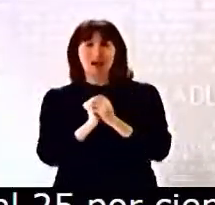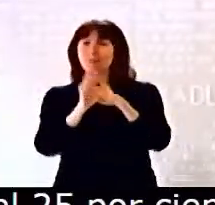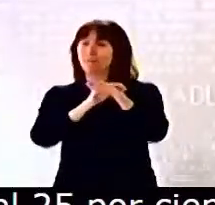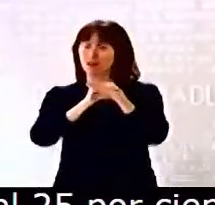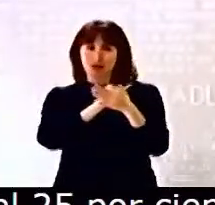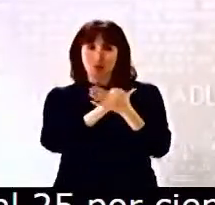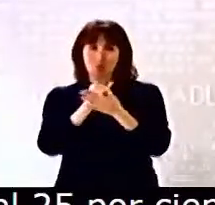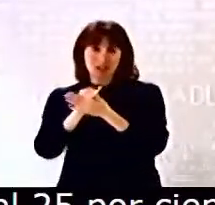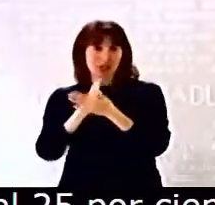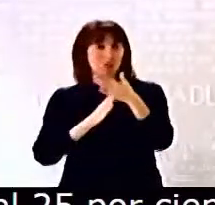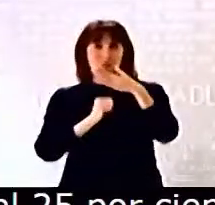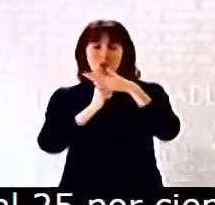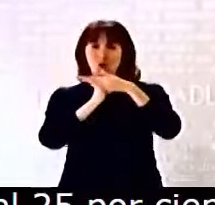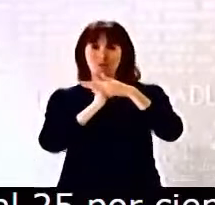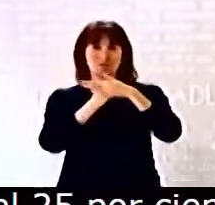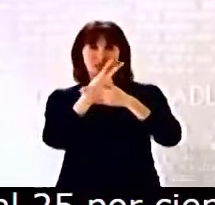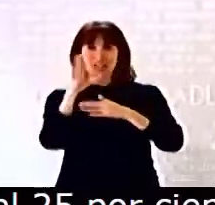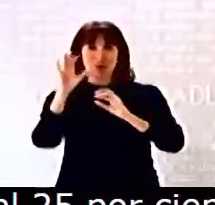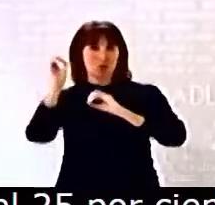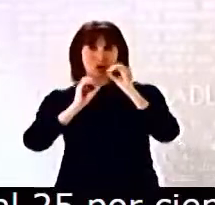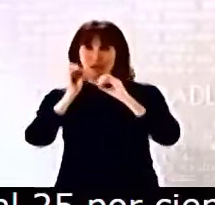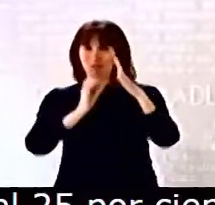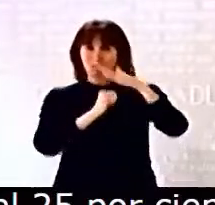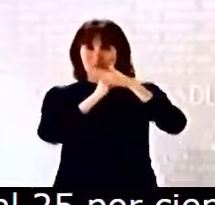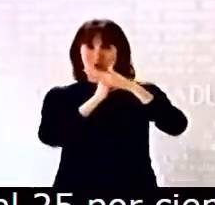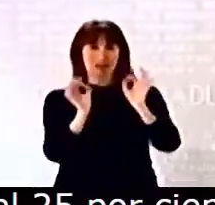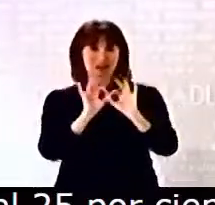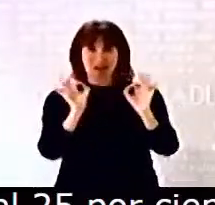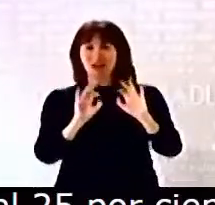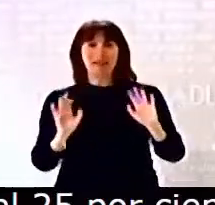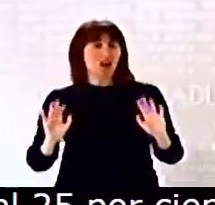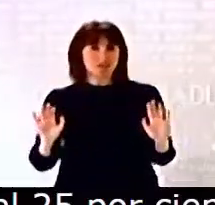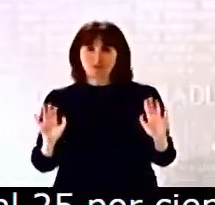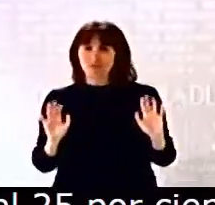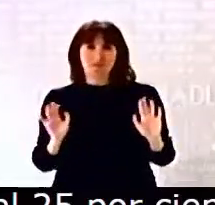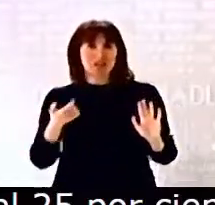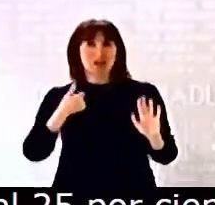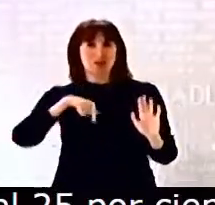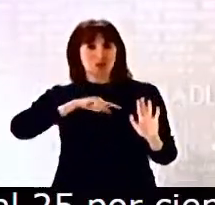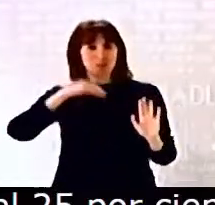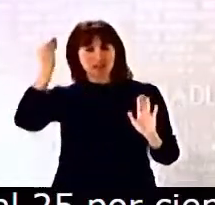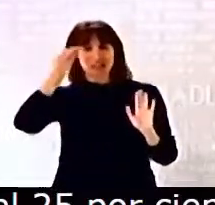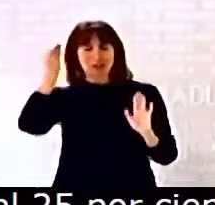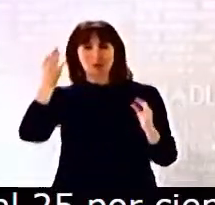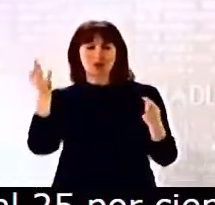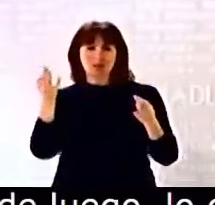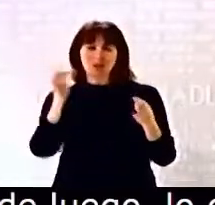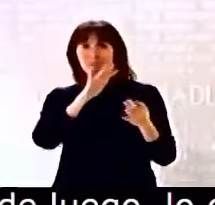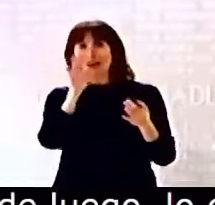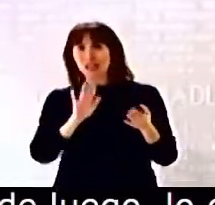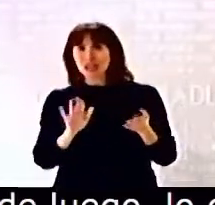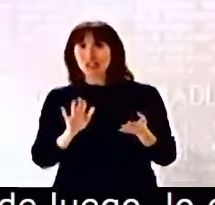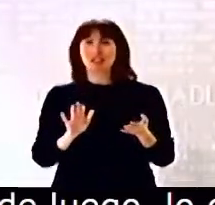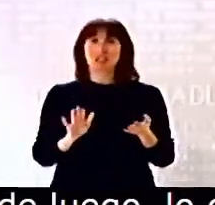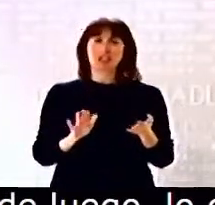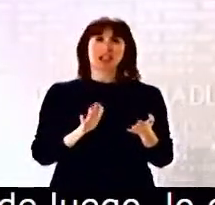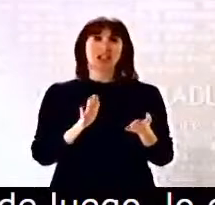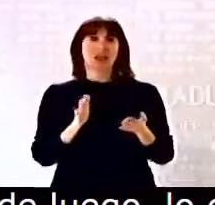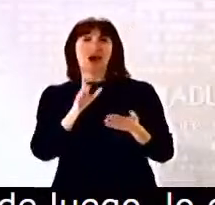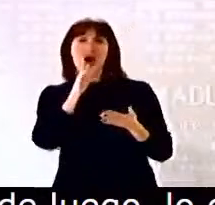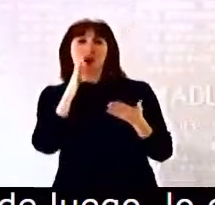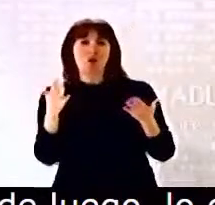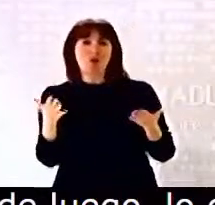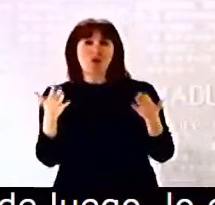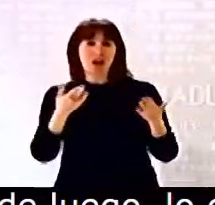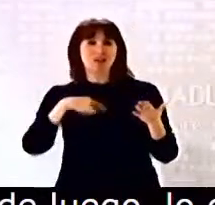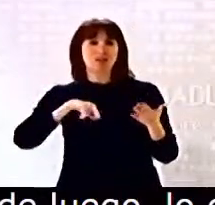muestras analizadas. Y desde luego, lo que nos parece es que tenemos que, en esta ocasión,